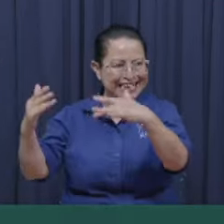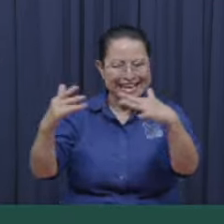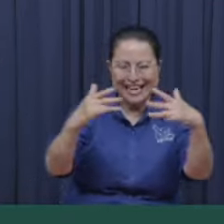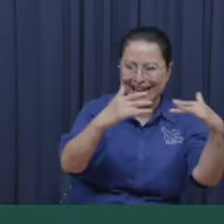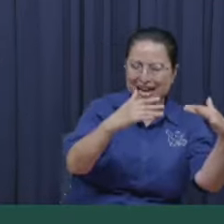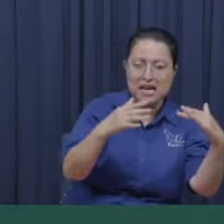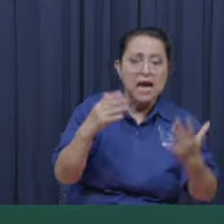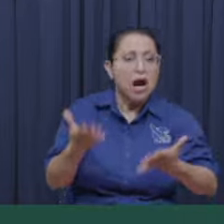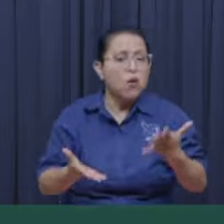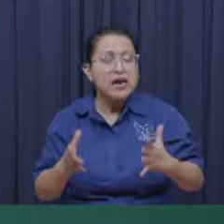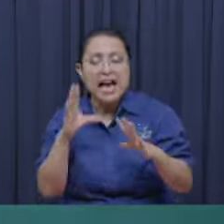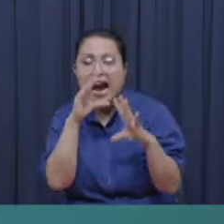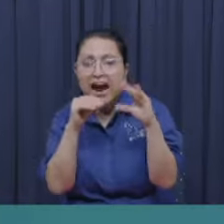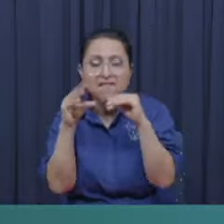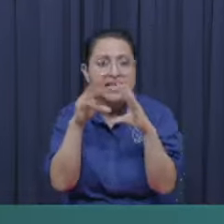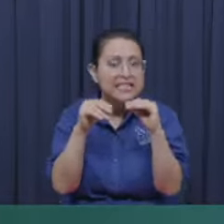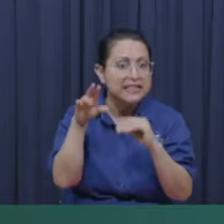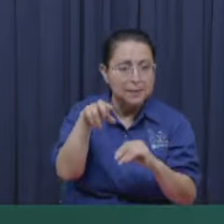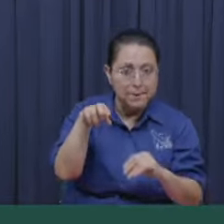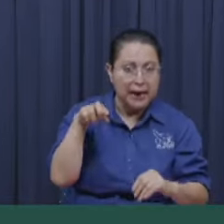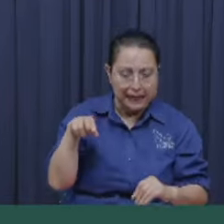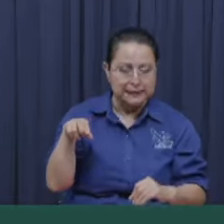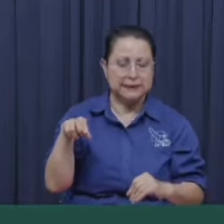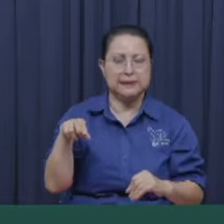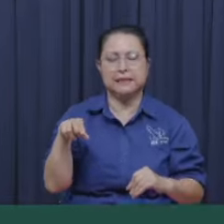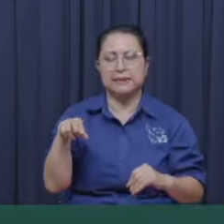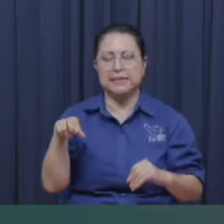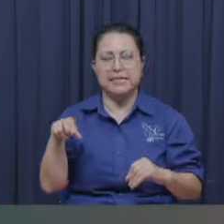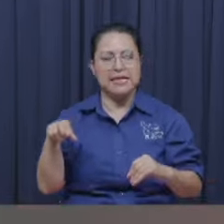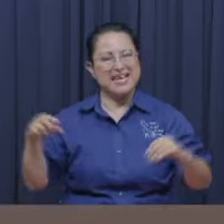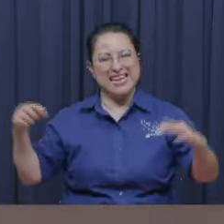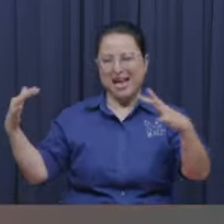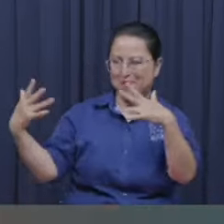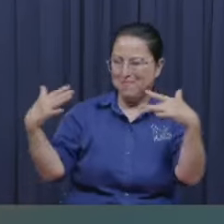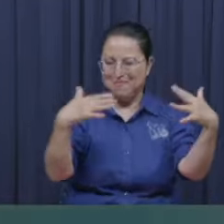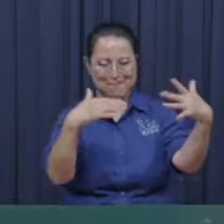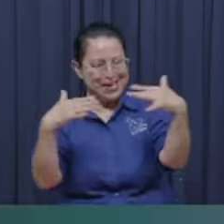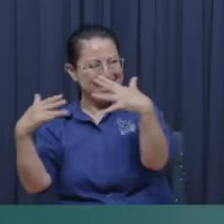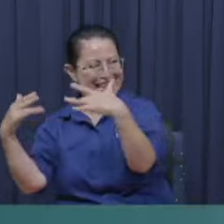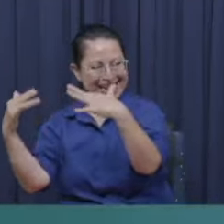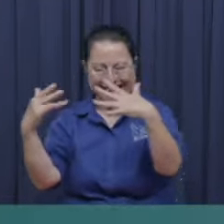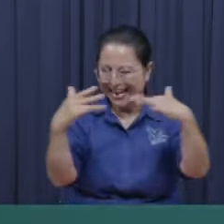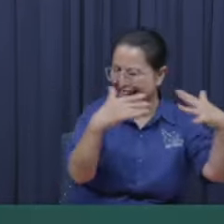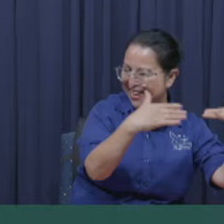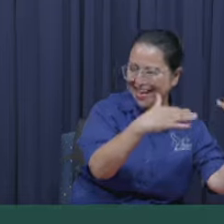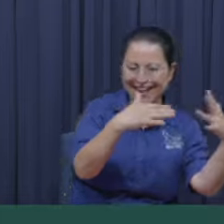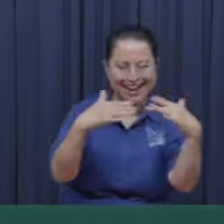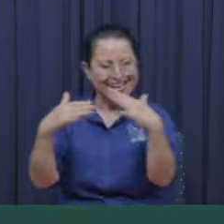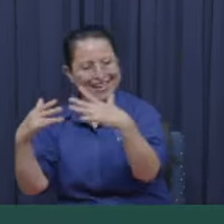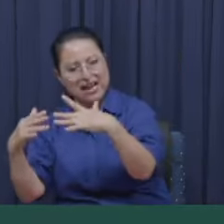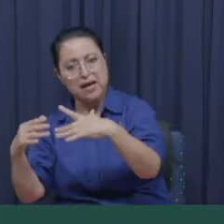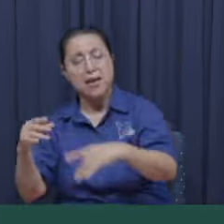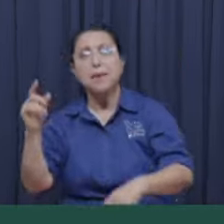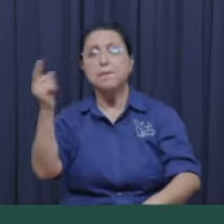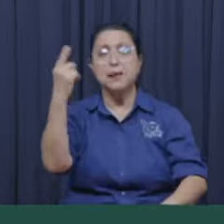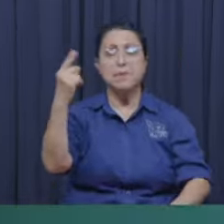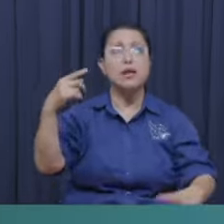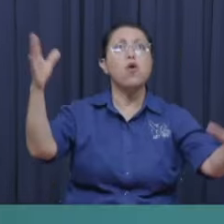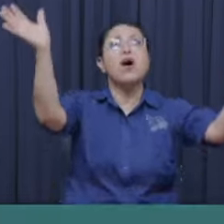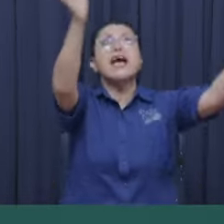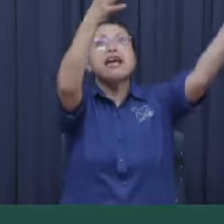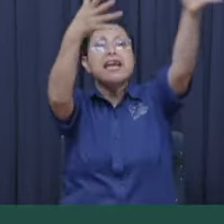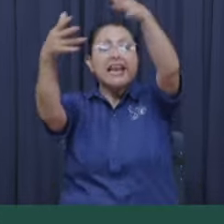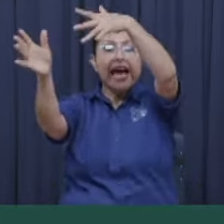medio calmar. Esto, según la Biblia, se va a dar, y es una guerra que primero se da en los aires con